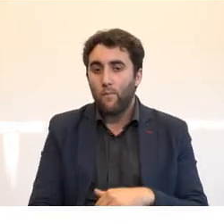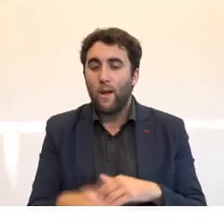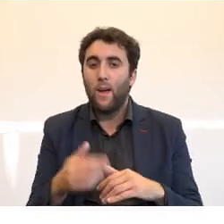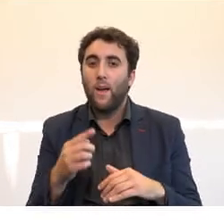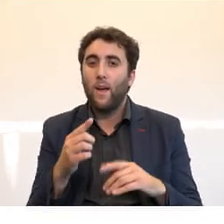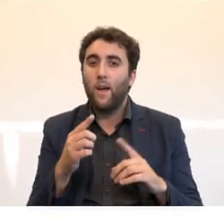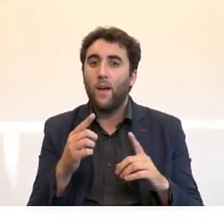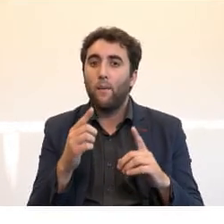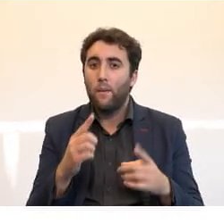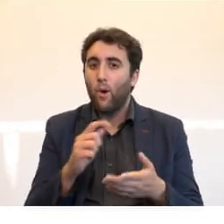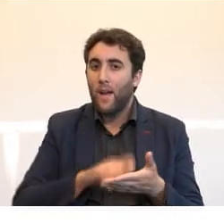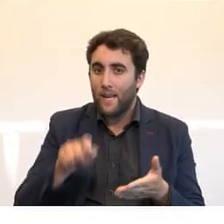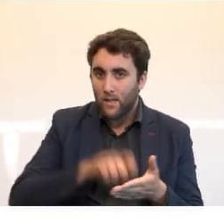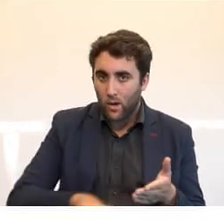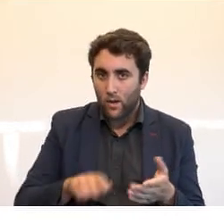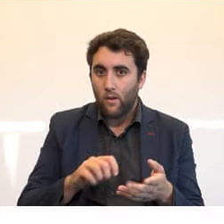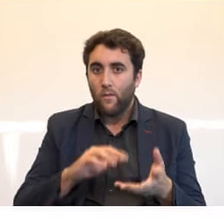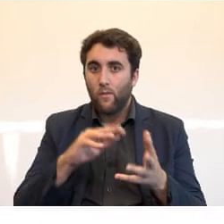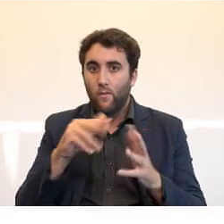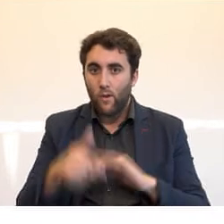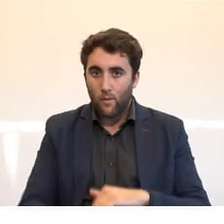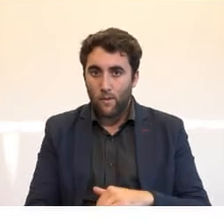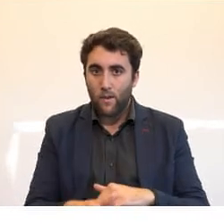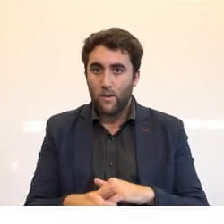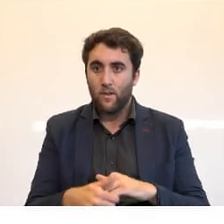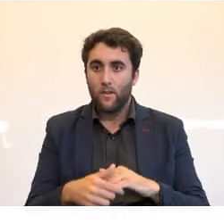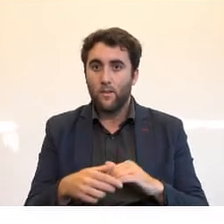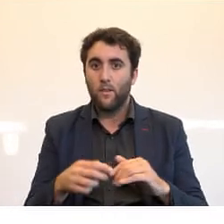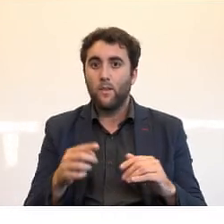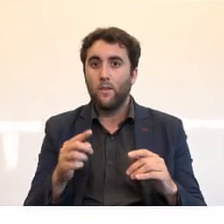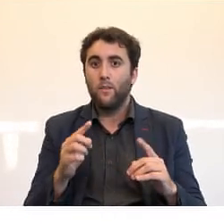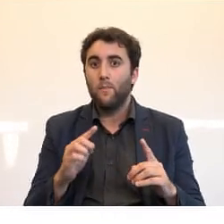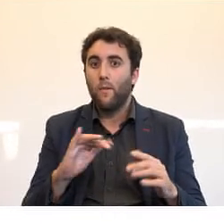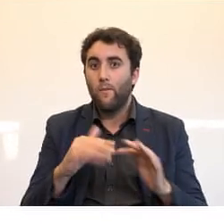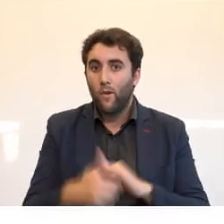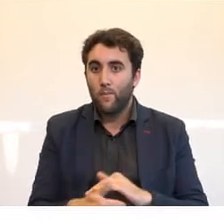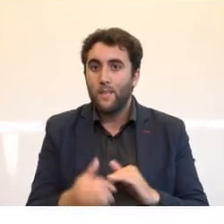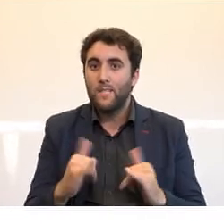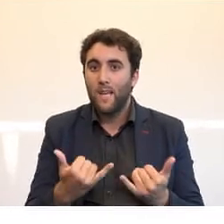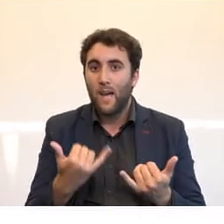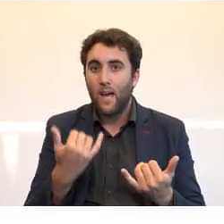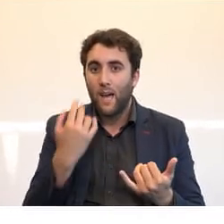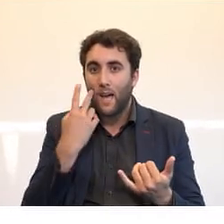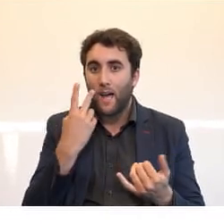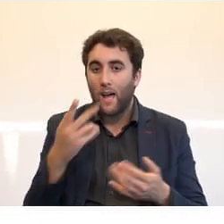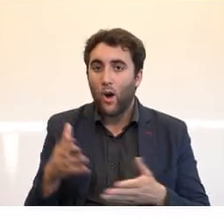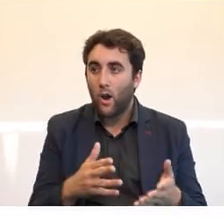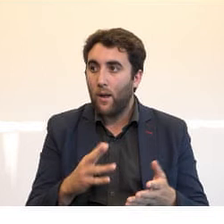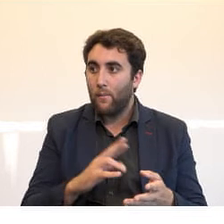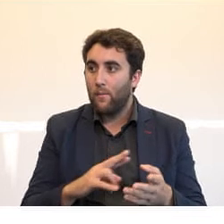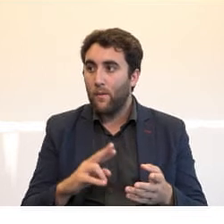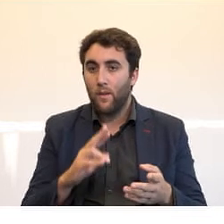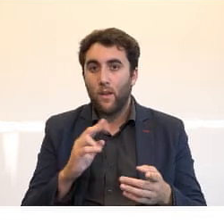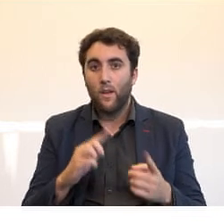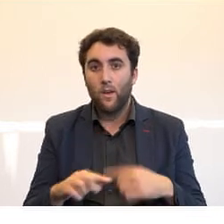un escritor que se llama Thomas Scott Eliot, que dice así: recorrer las carreteras, volver